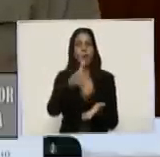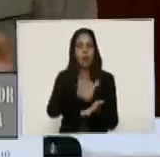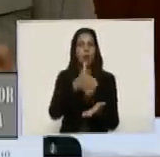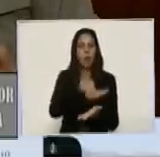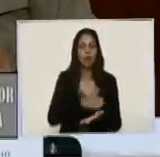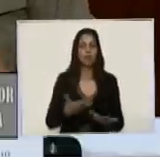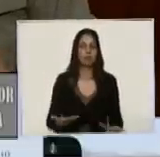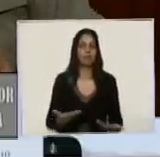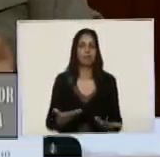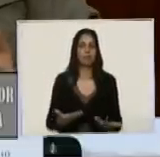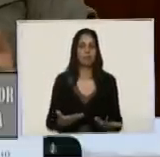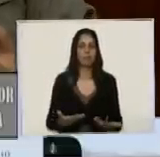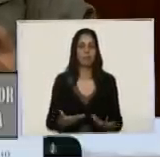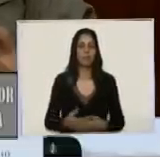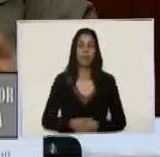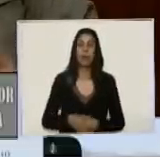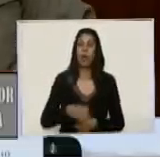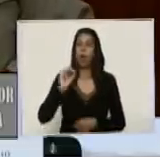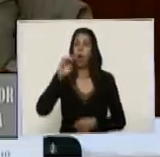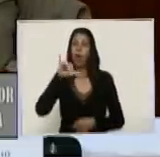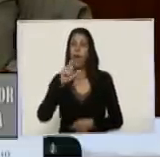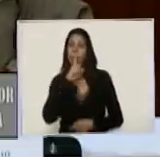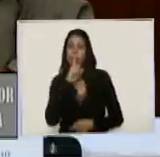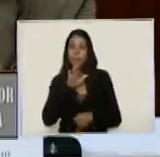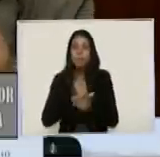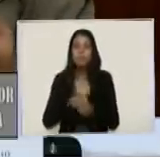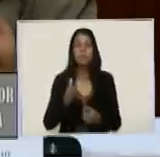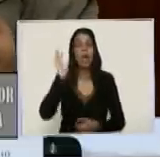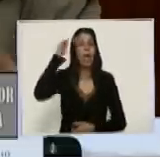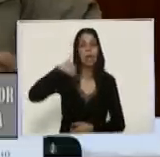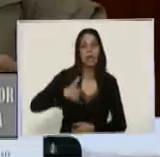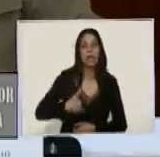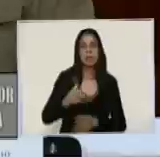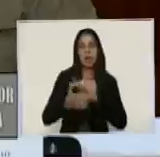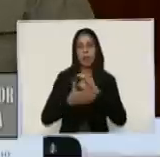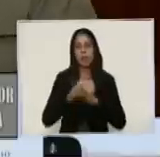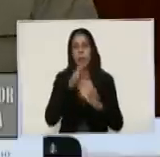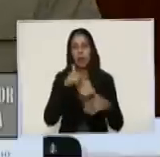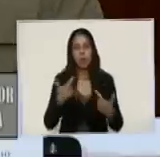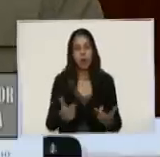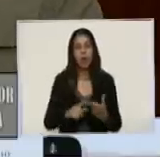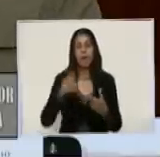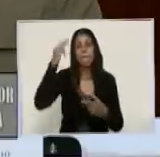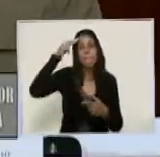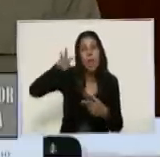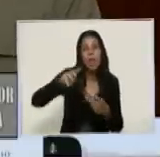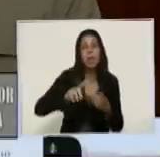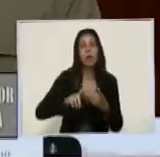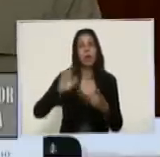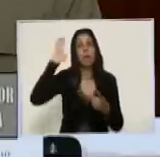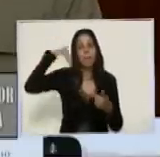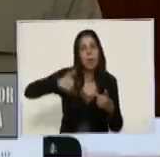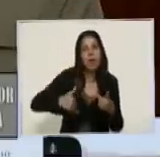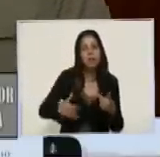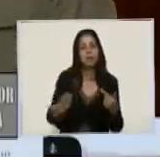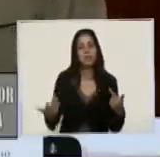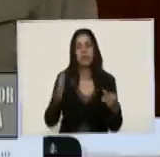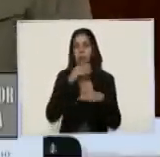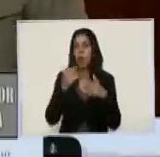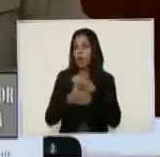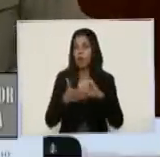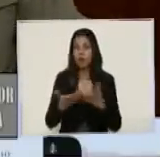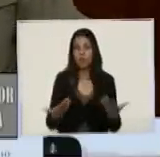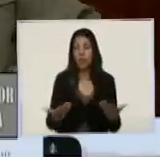¿Por qué no hay, para la OEA no hay problemas en Argentina? ¿Por qué no hay problemas en México? ¿Por qué no hay problemas en Brasil? ¿Por qué no hay